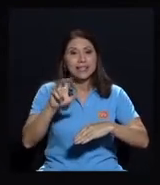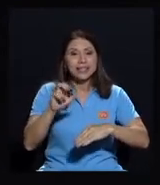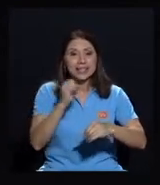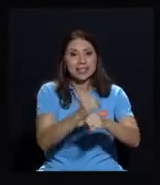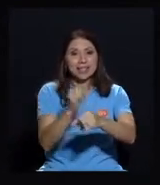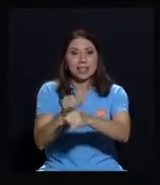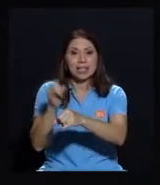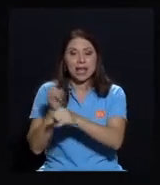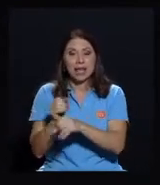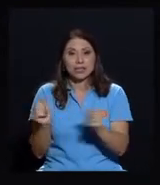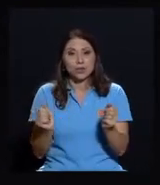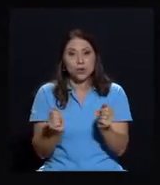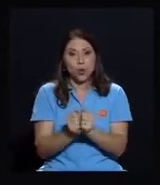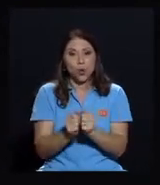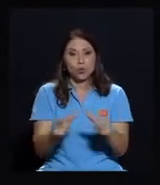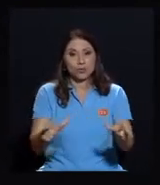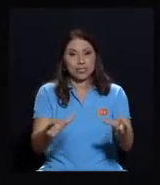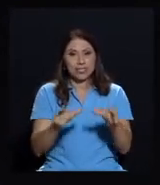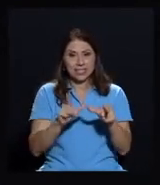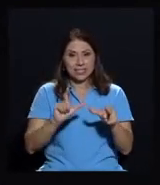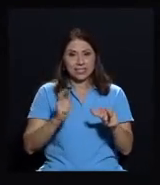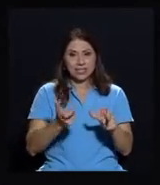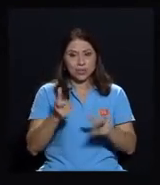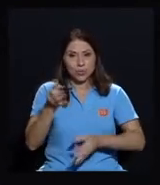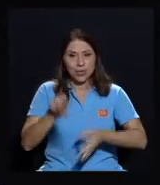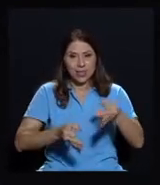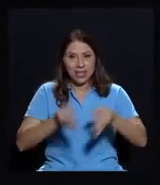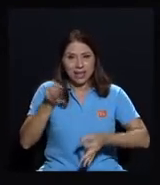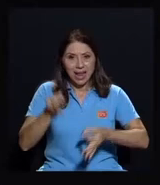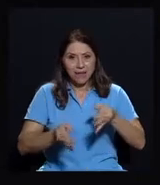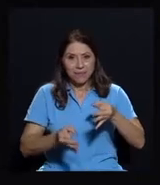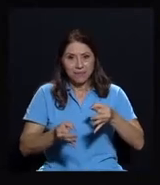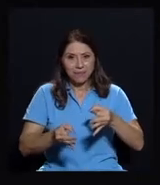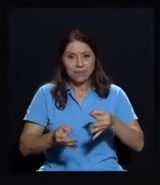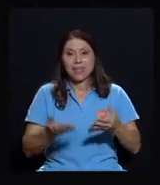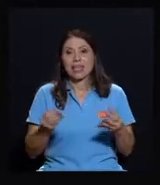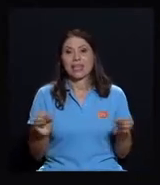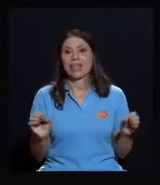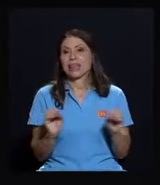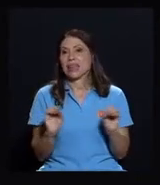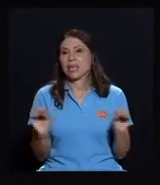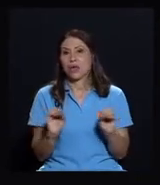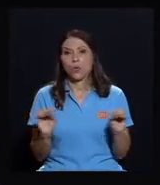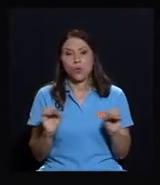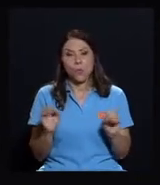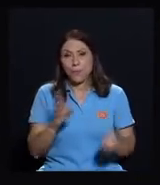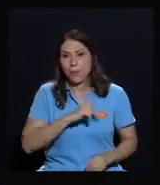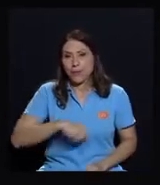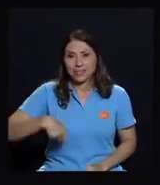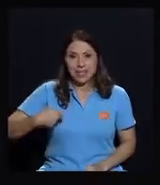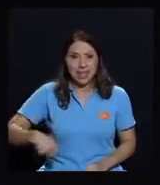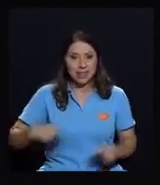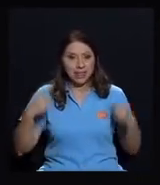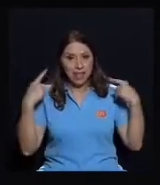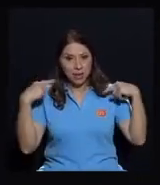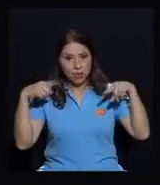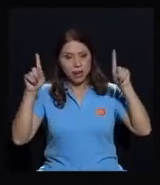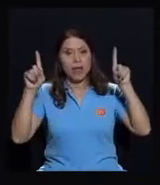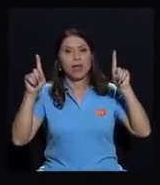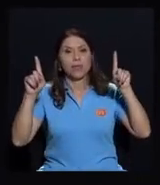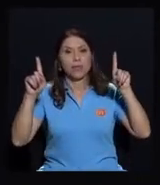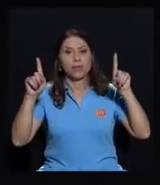personería jurídica y ningún presidente ha logrado realmente